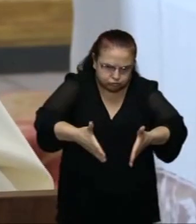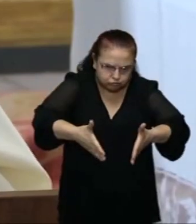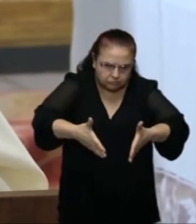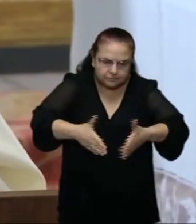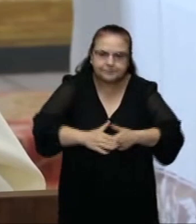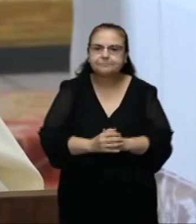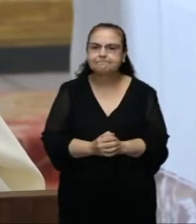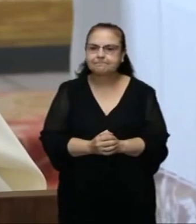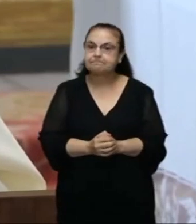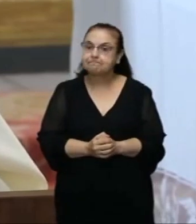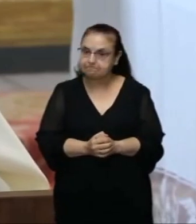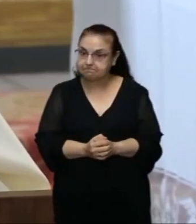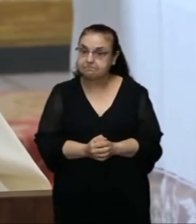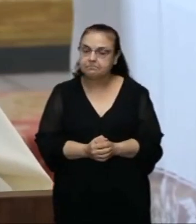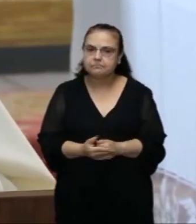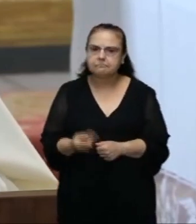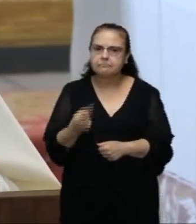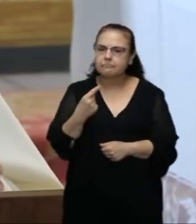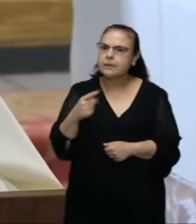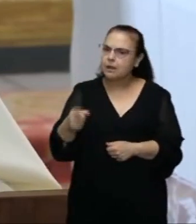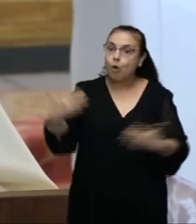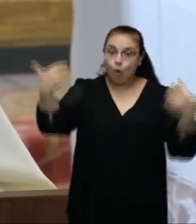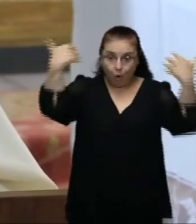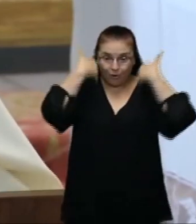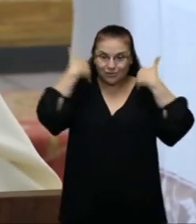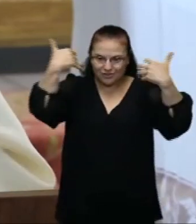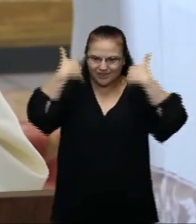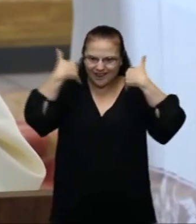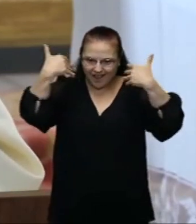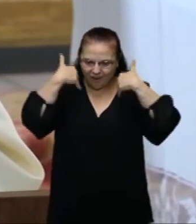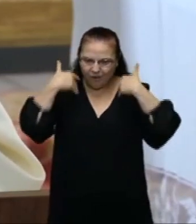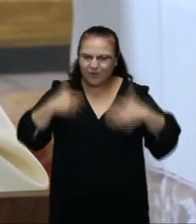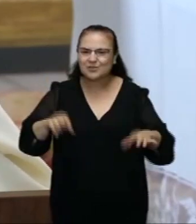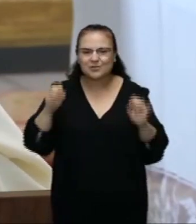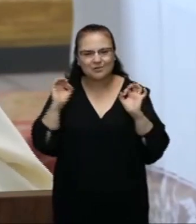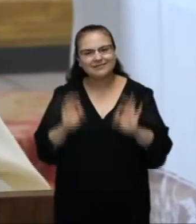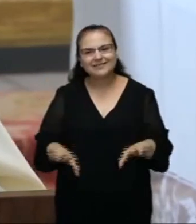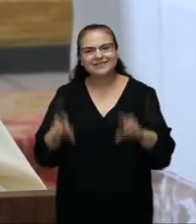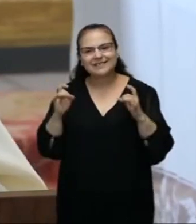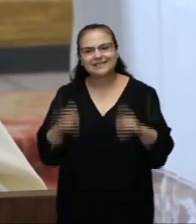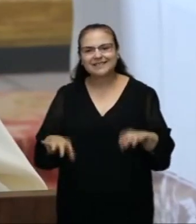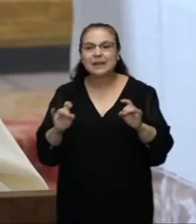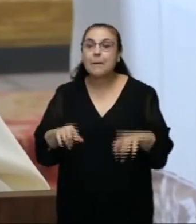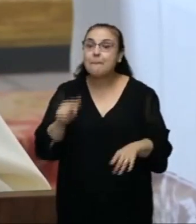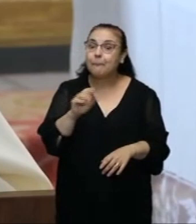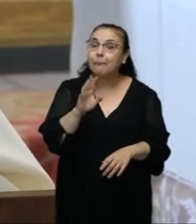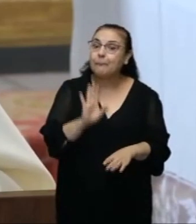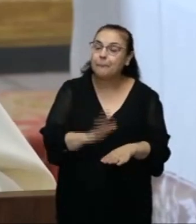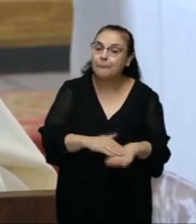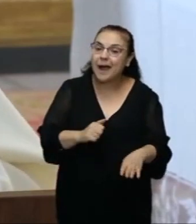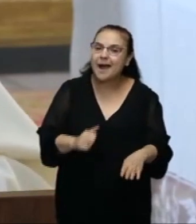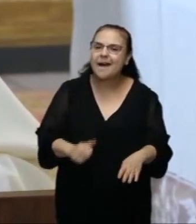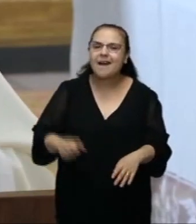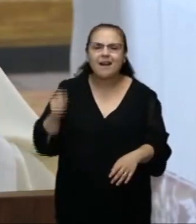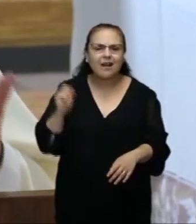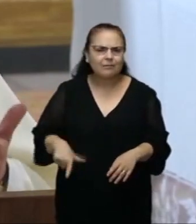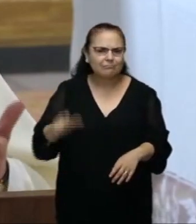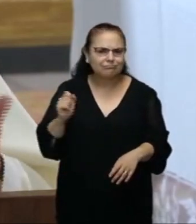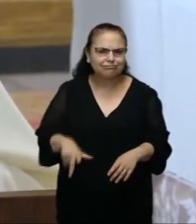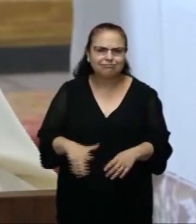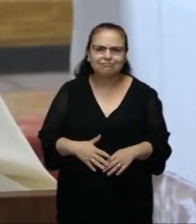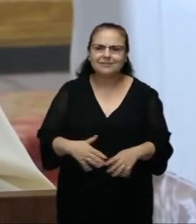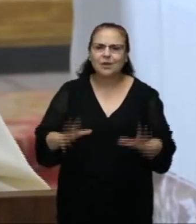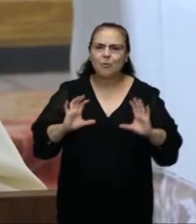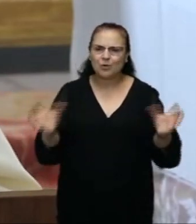y nos vienen a dar los consejos habituales para la comunidad cristiana y para la